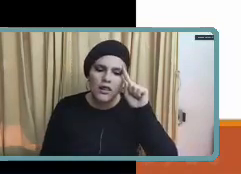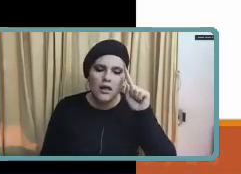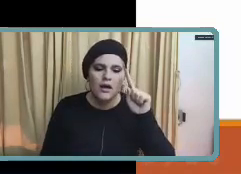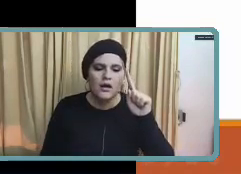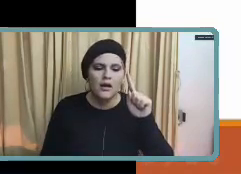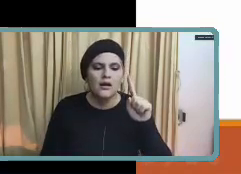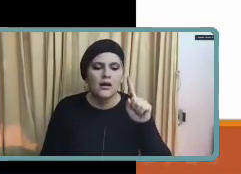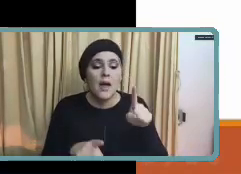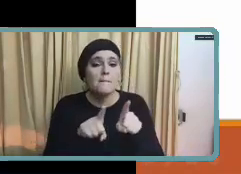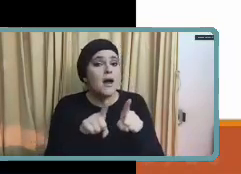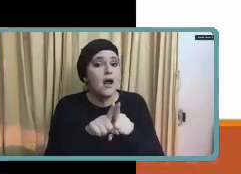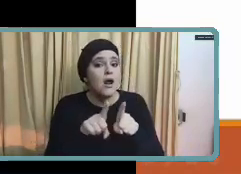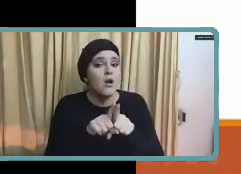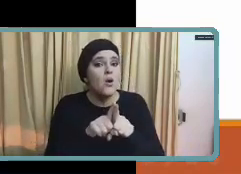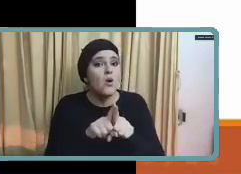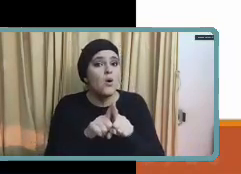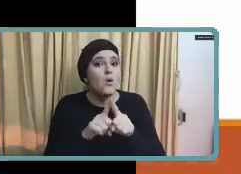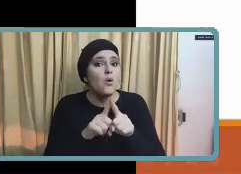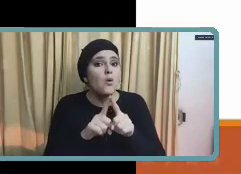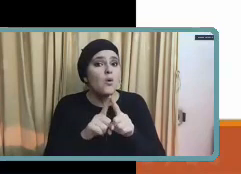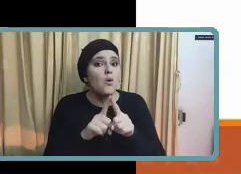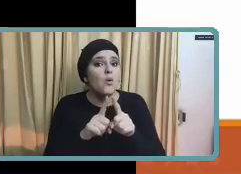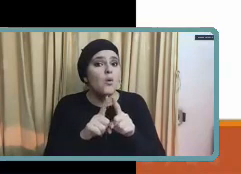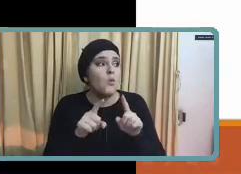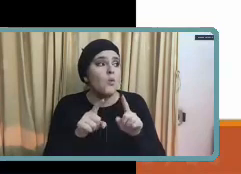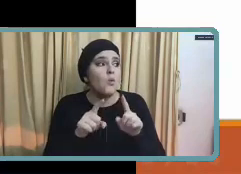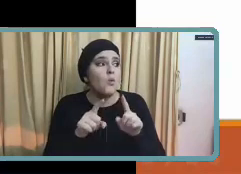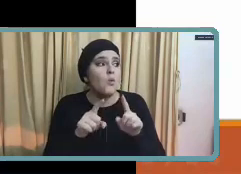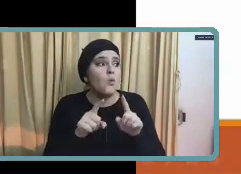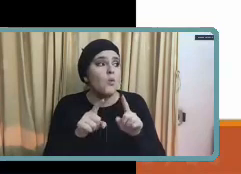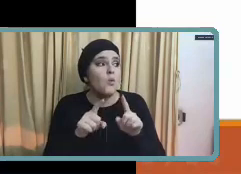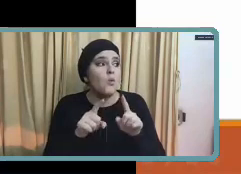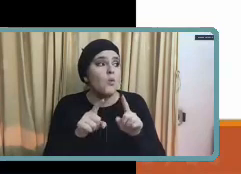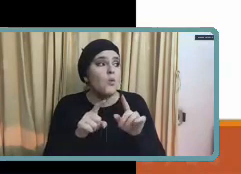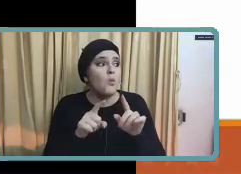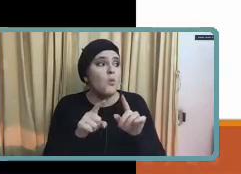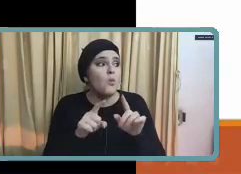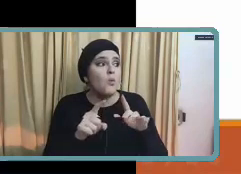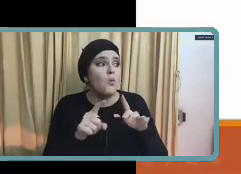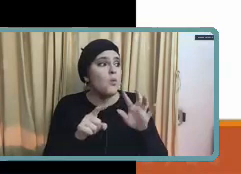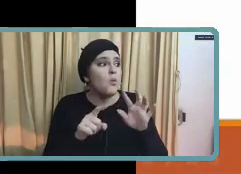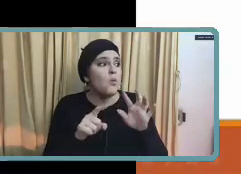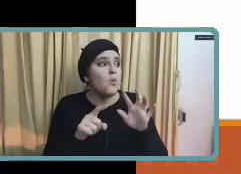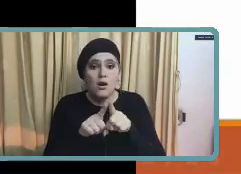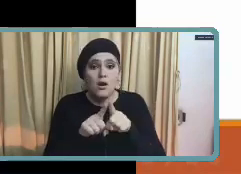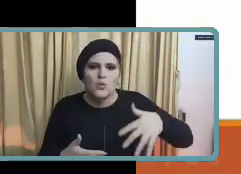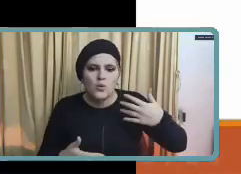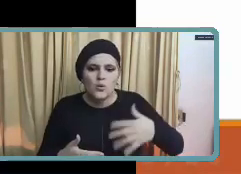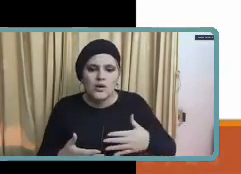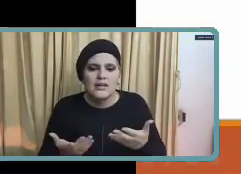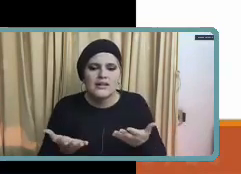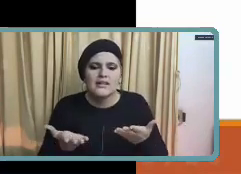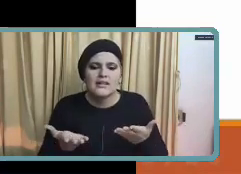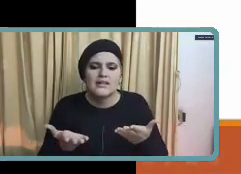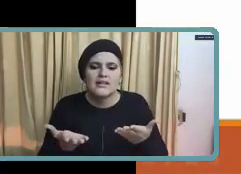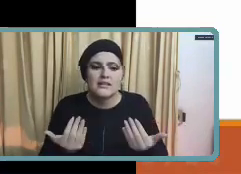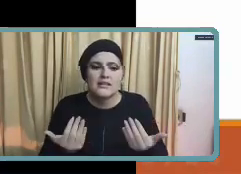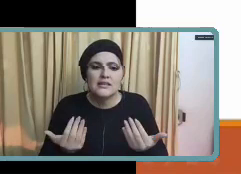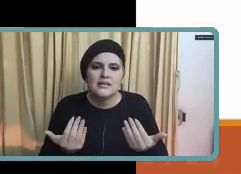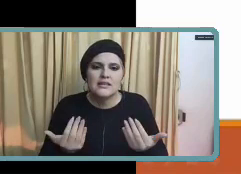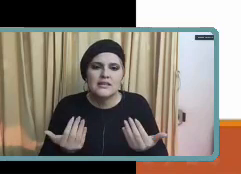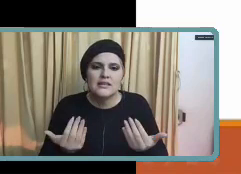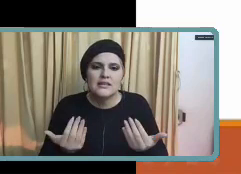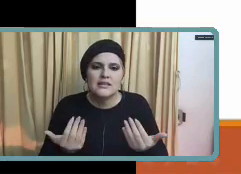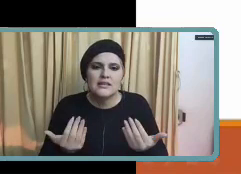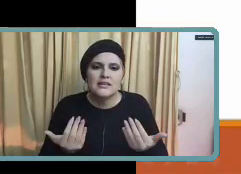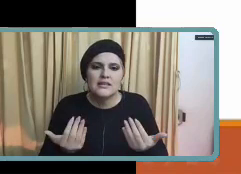también serán autistas. Ayúdalos. Son una parte importante de mi vida. Necesitamos entonces nosotros. Este es un afiche